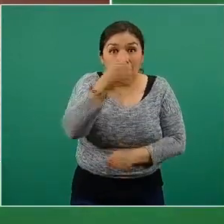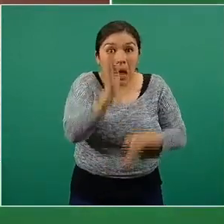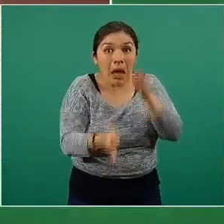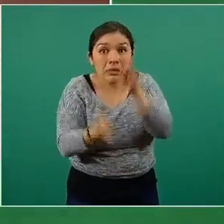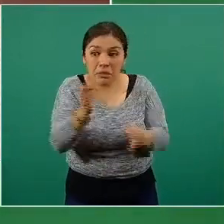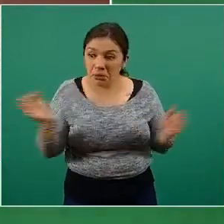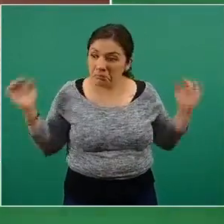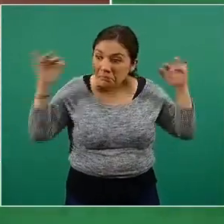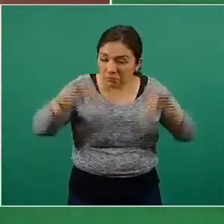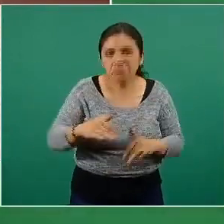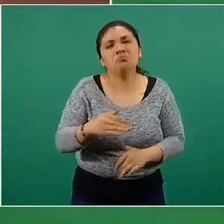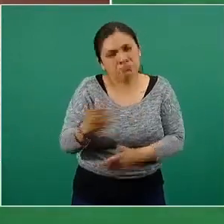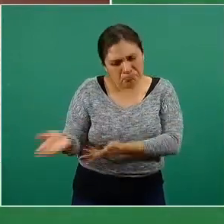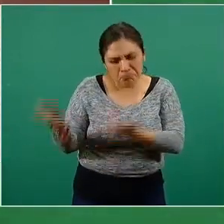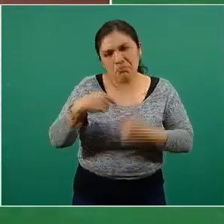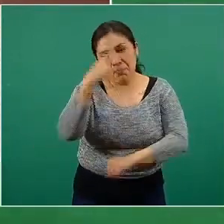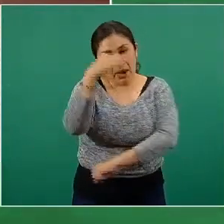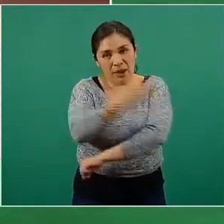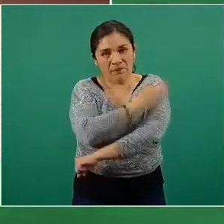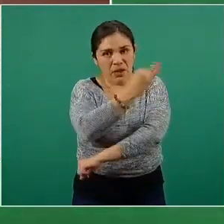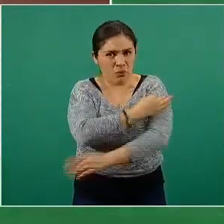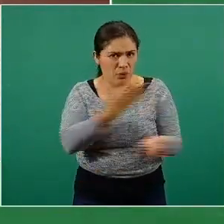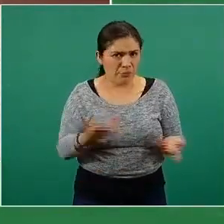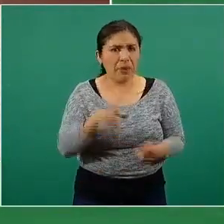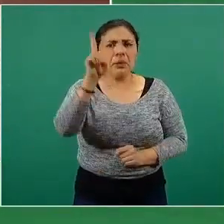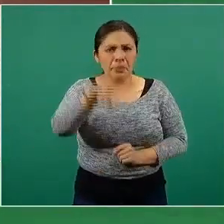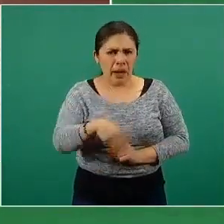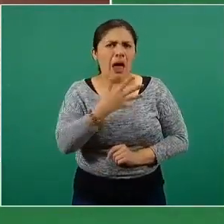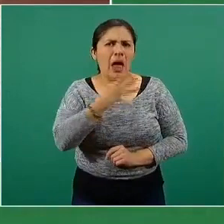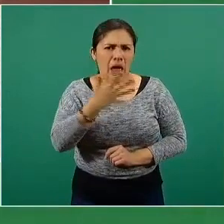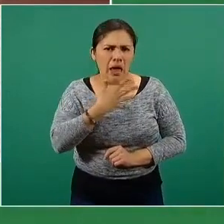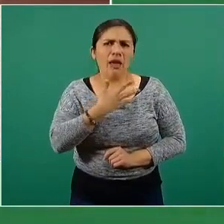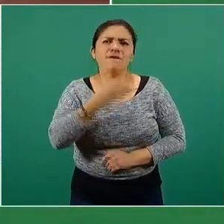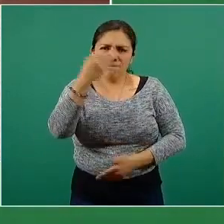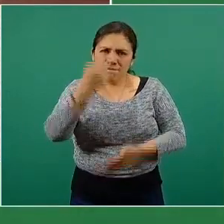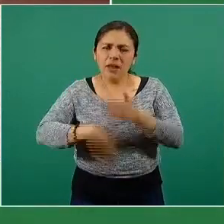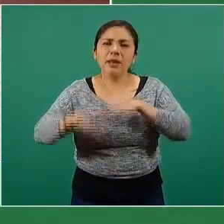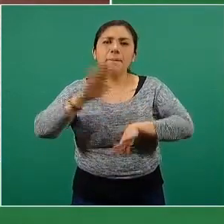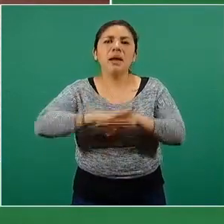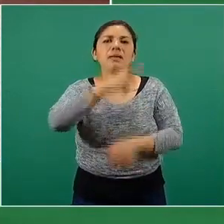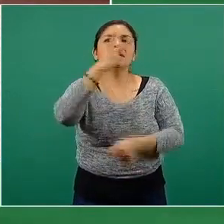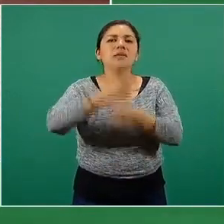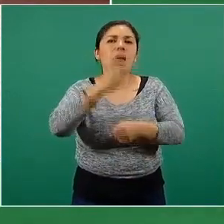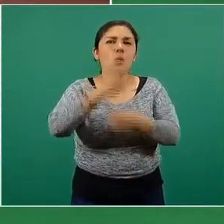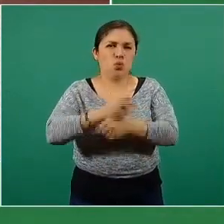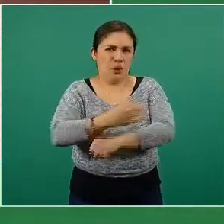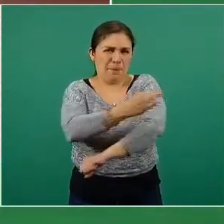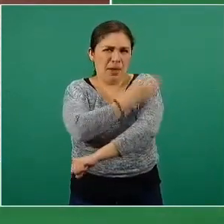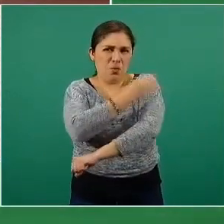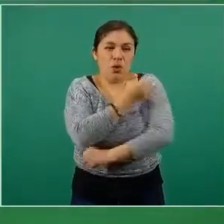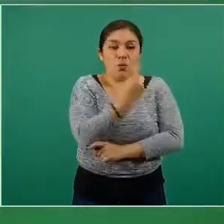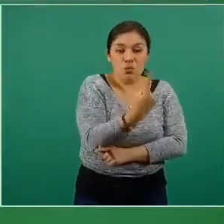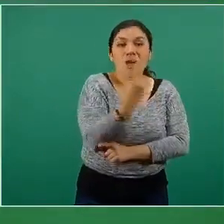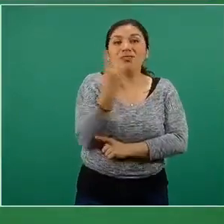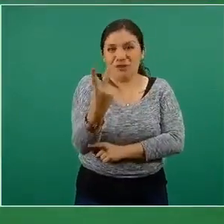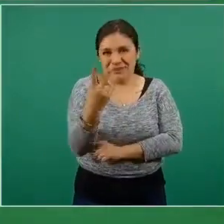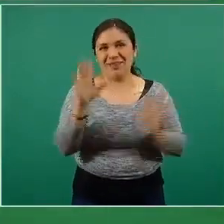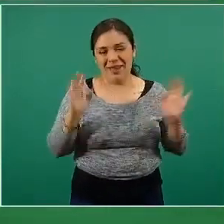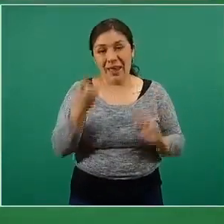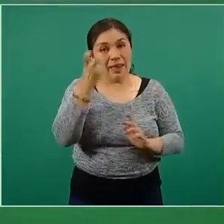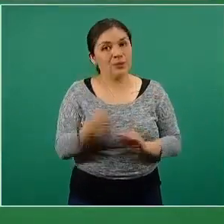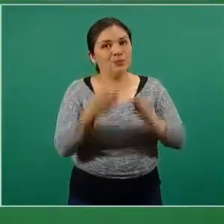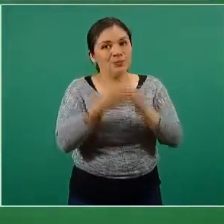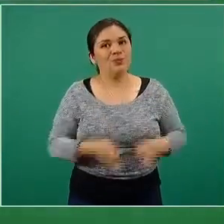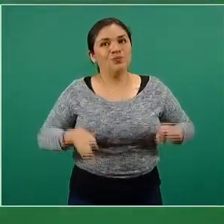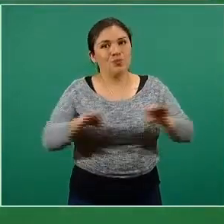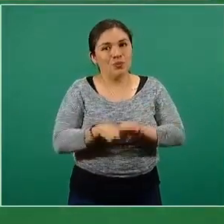acerque. Sí, en efecto, todavía tenemos que cubrir las segundas dosis y eso es muy importante y eso